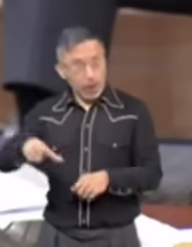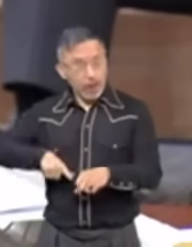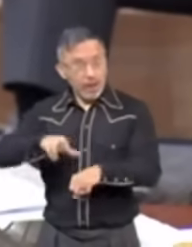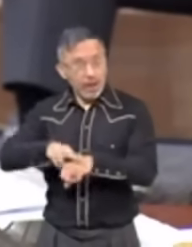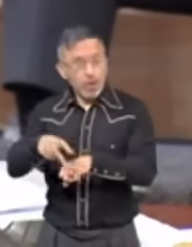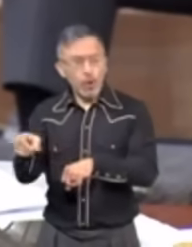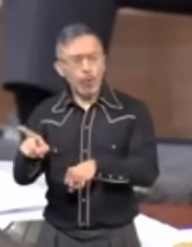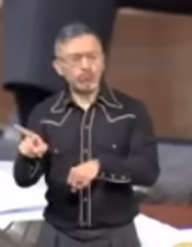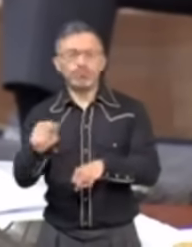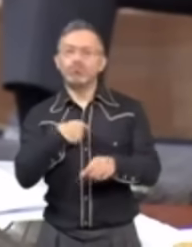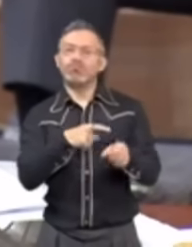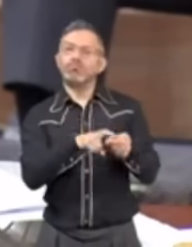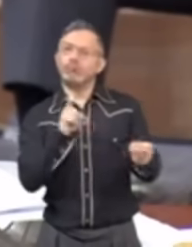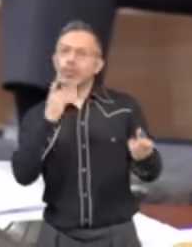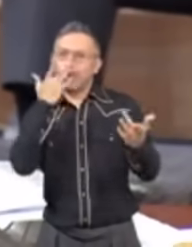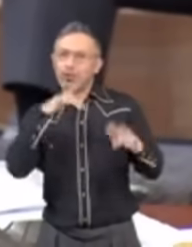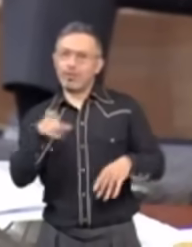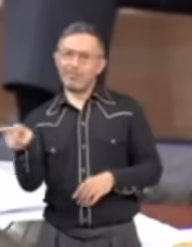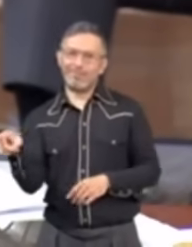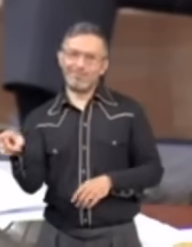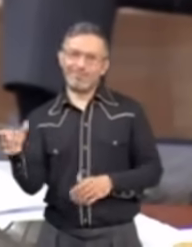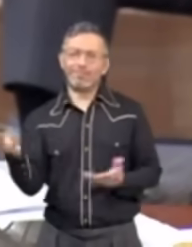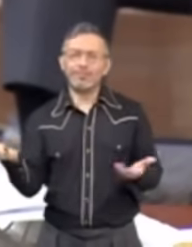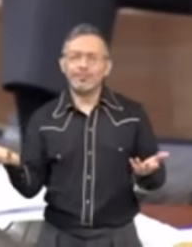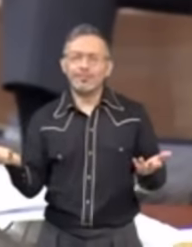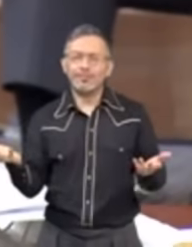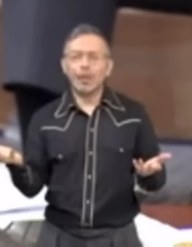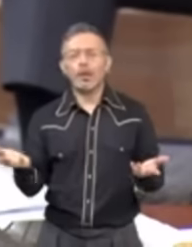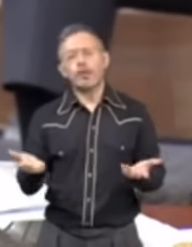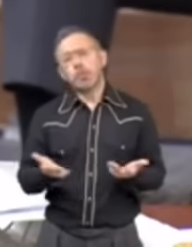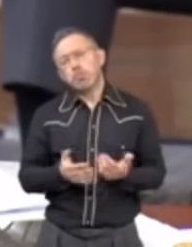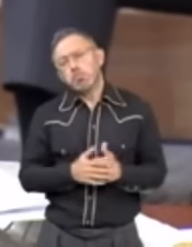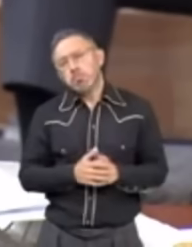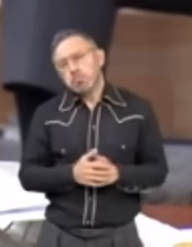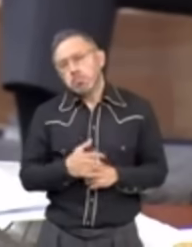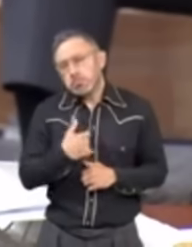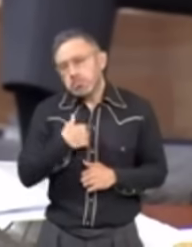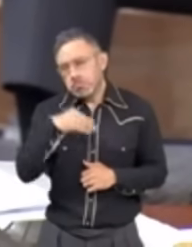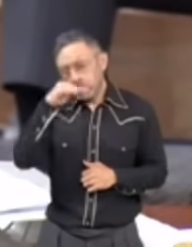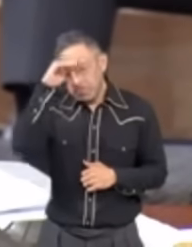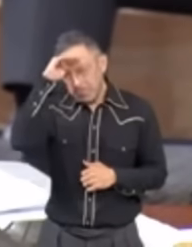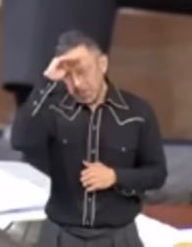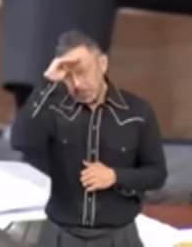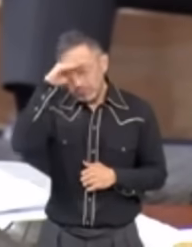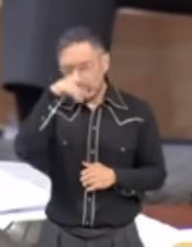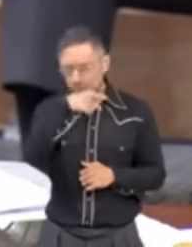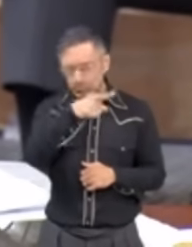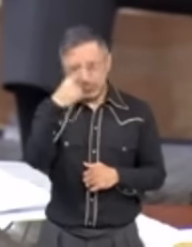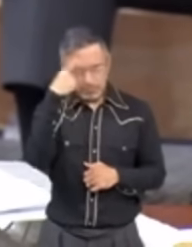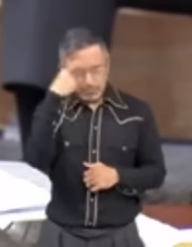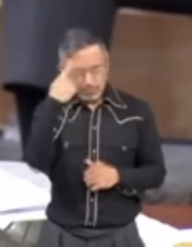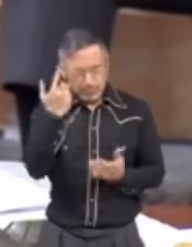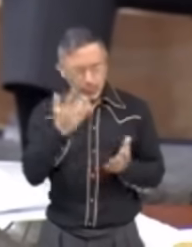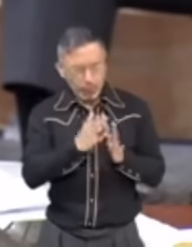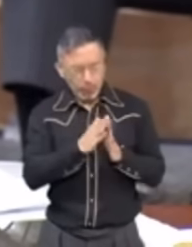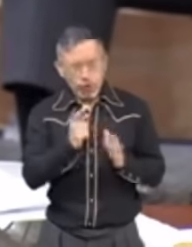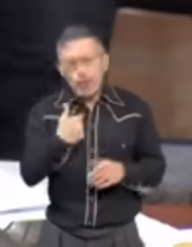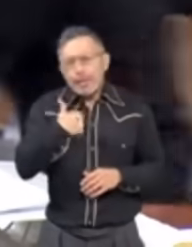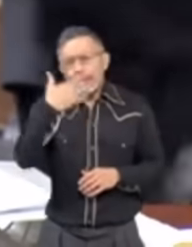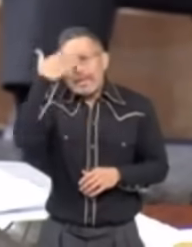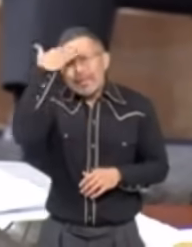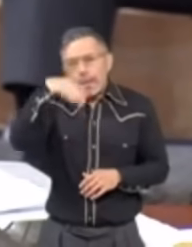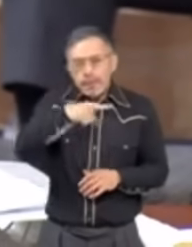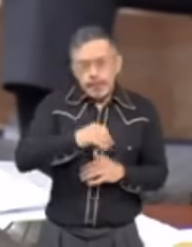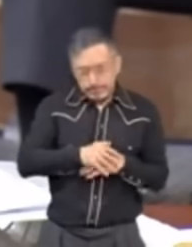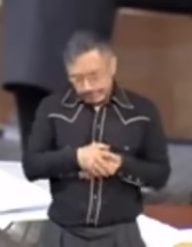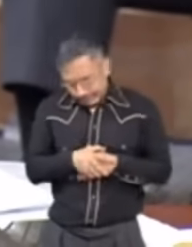Entonces, yo digo que habría que tener un poco de sensibilidad. Sé que no podía aguantar sus ganas